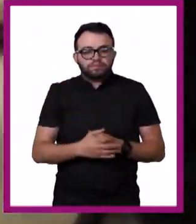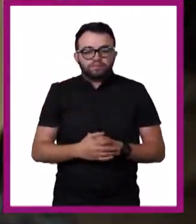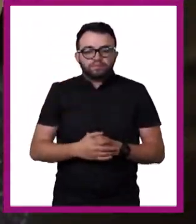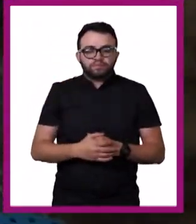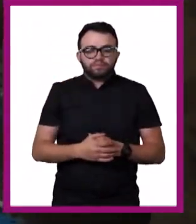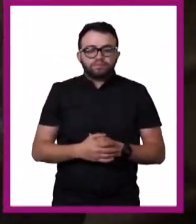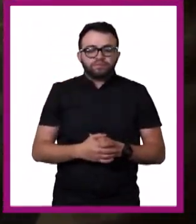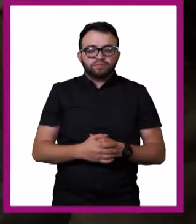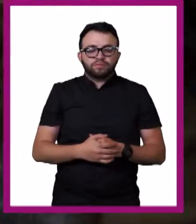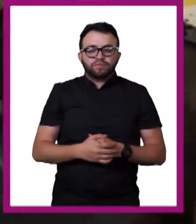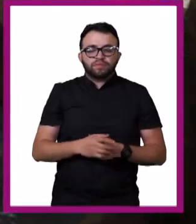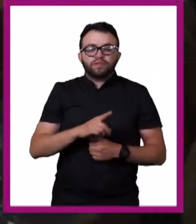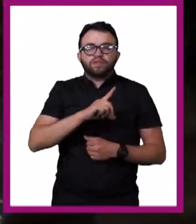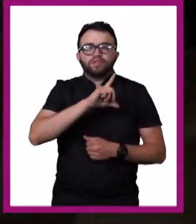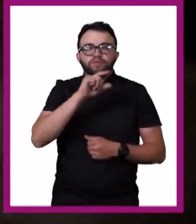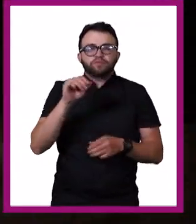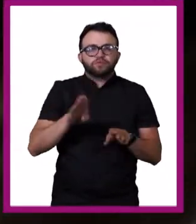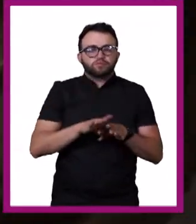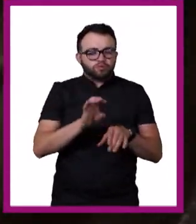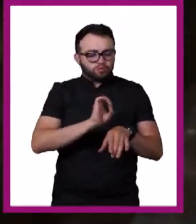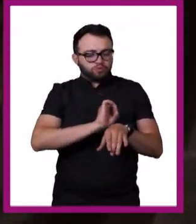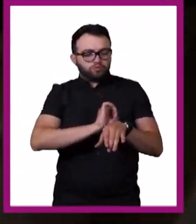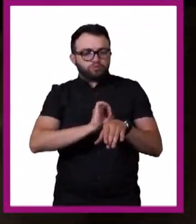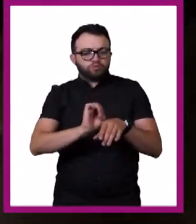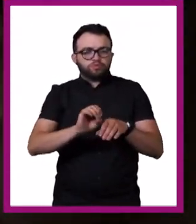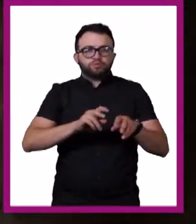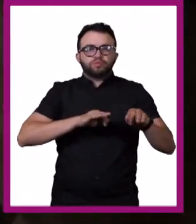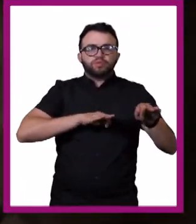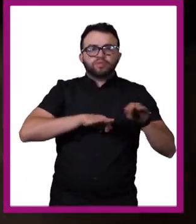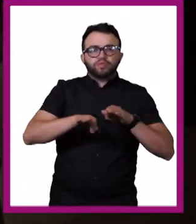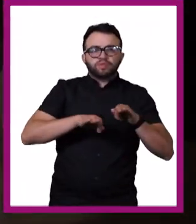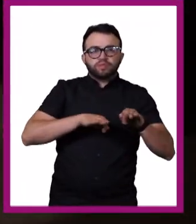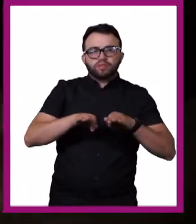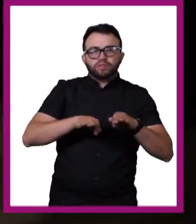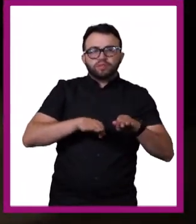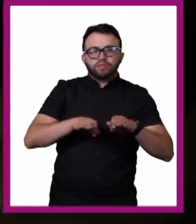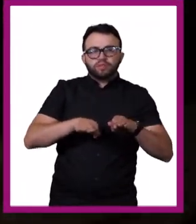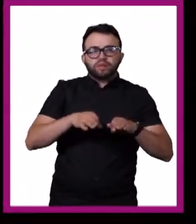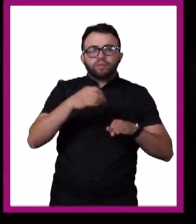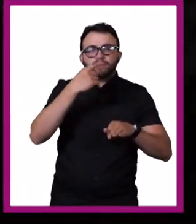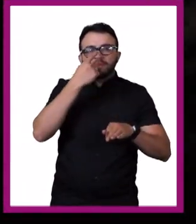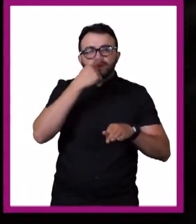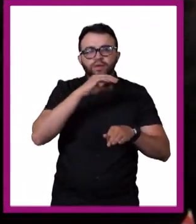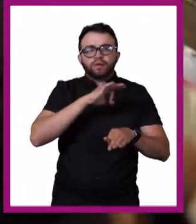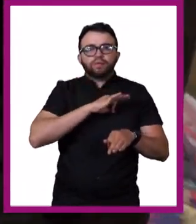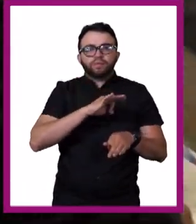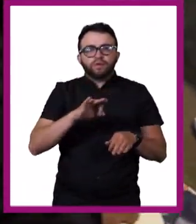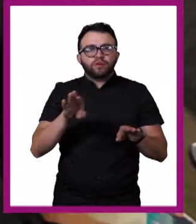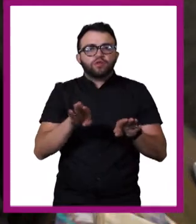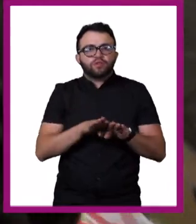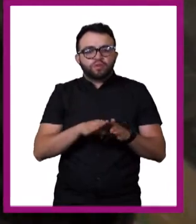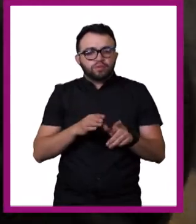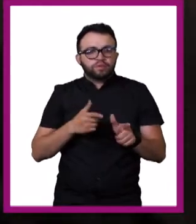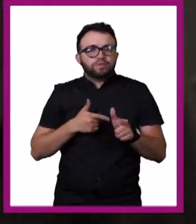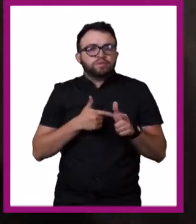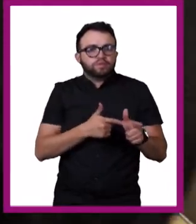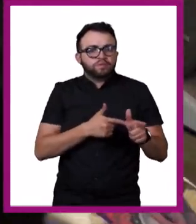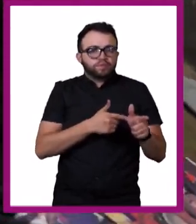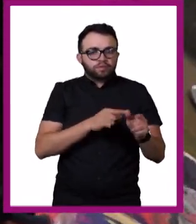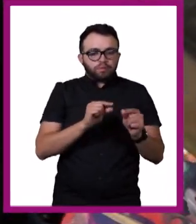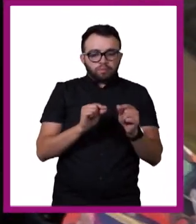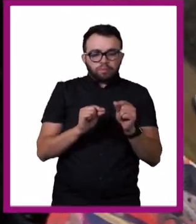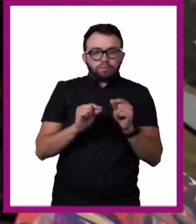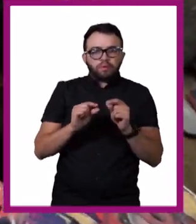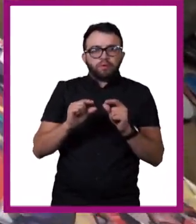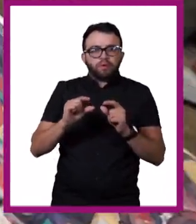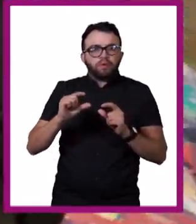Pero trabajamos ligerito para que después tengamos la posibilidad de seguir aumentando el